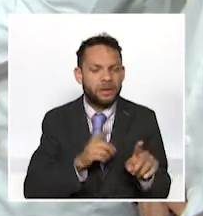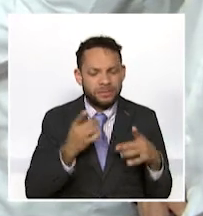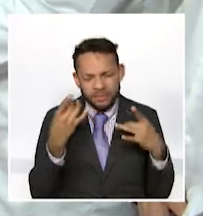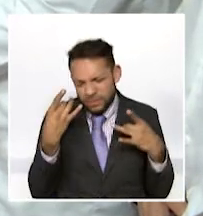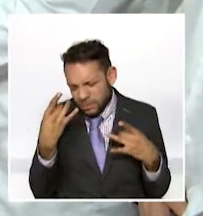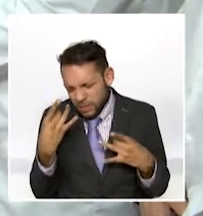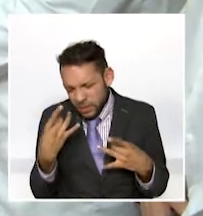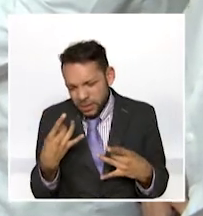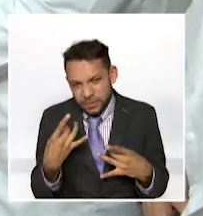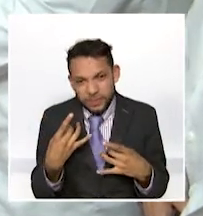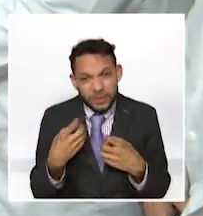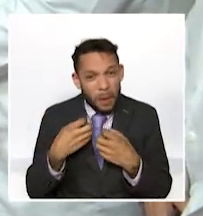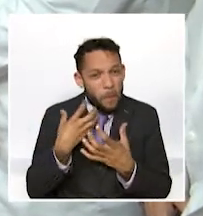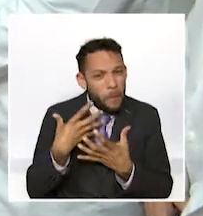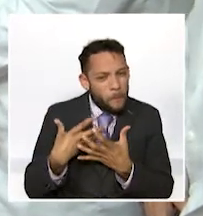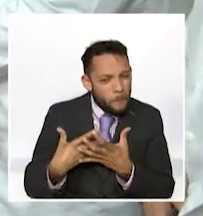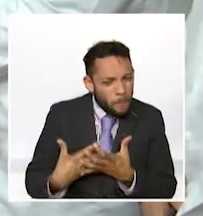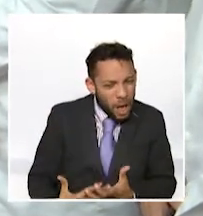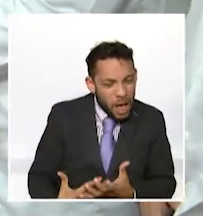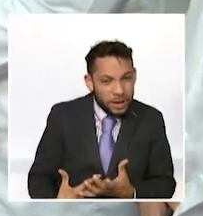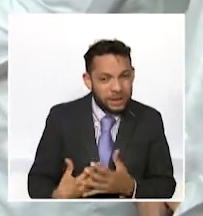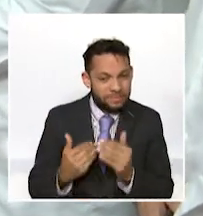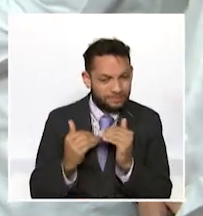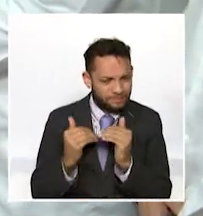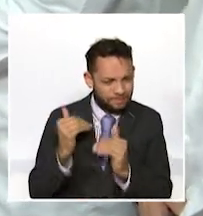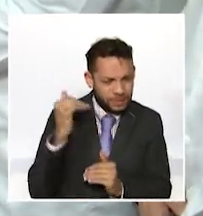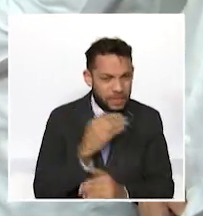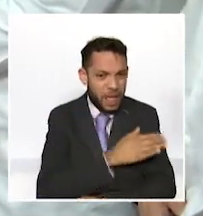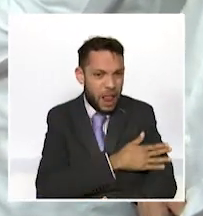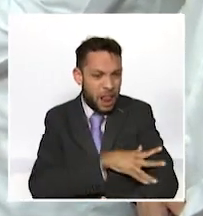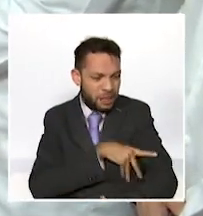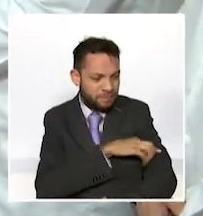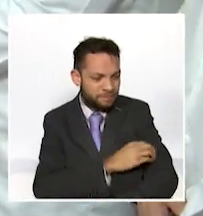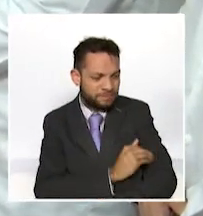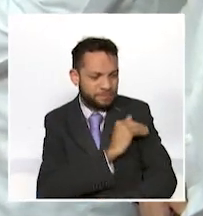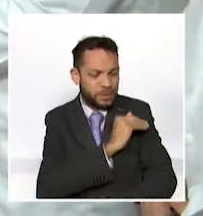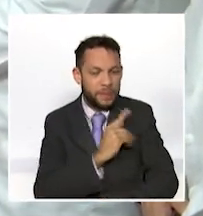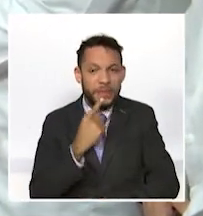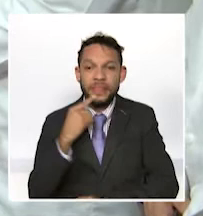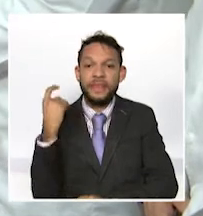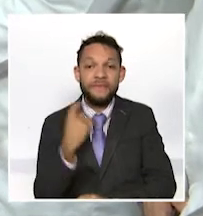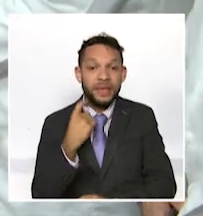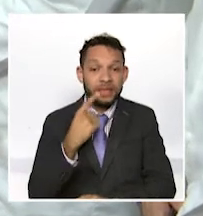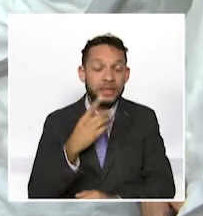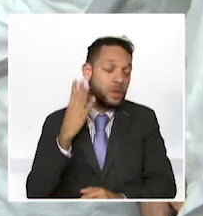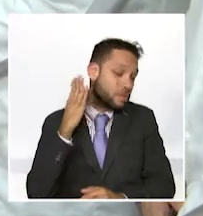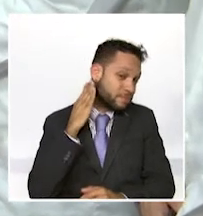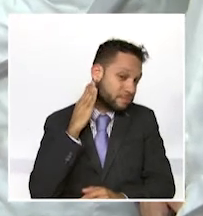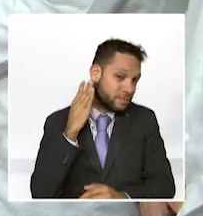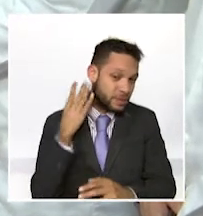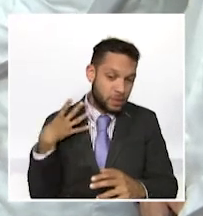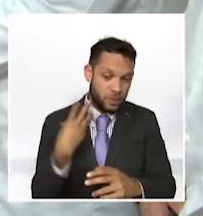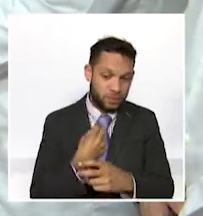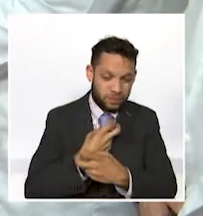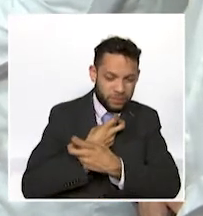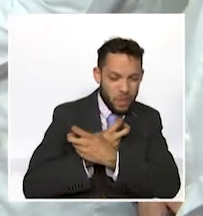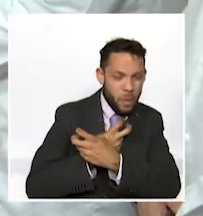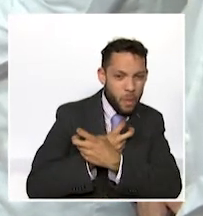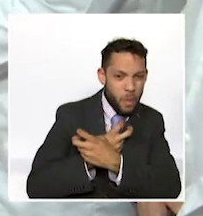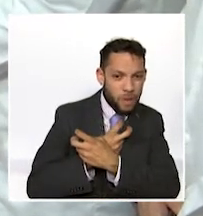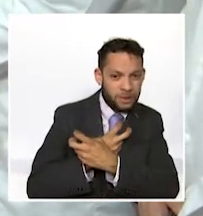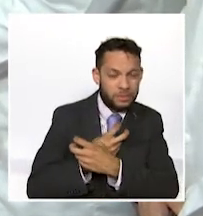tensional, ¿sí? Y el origen de esa cefalea tensional está acá en la zona cervical. Tratamos la zona cervical, pero